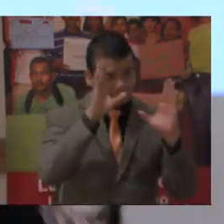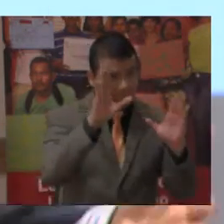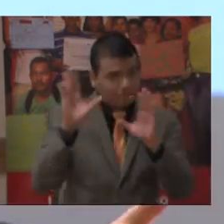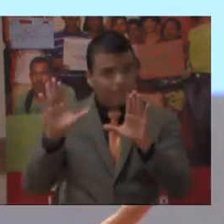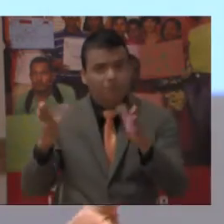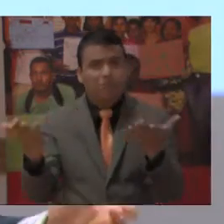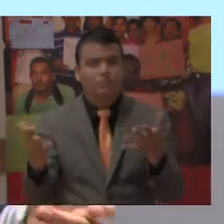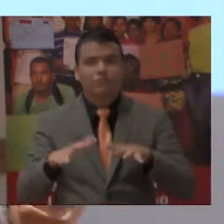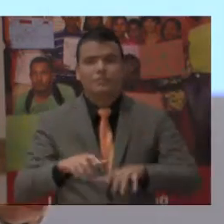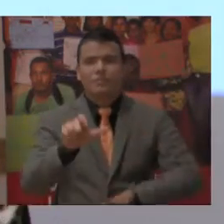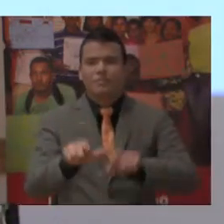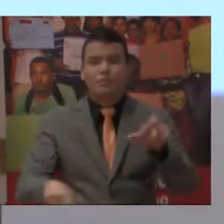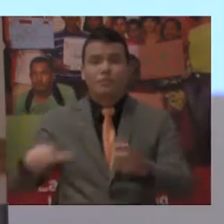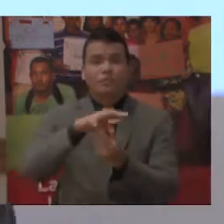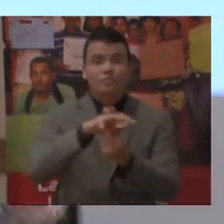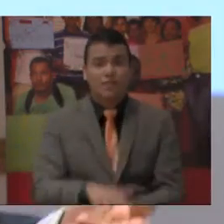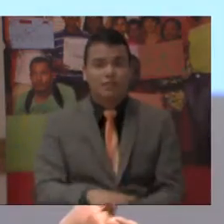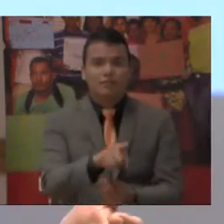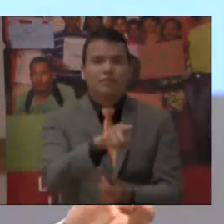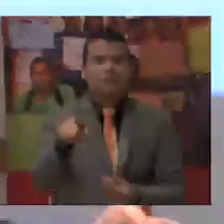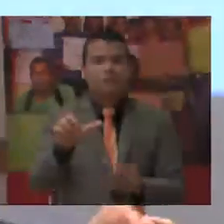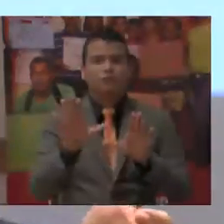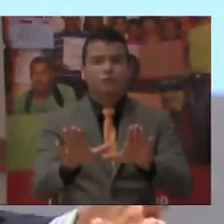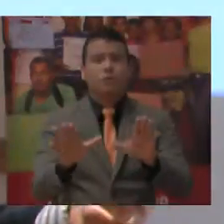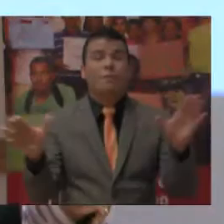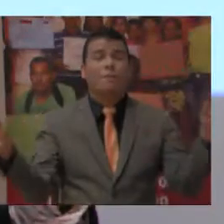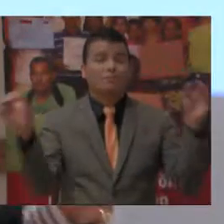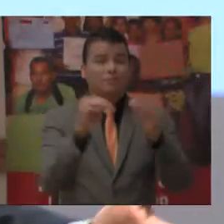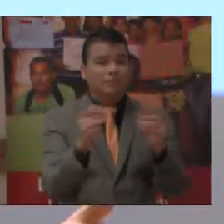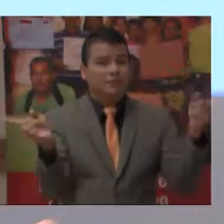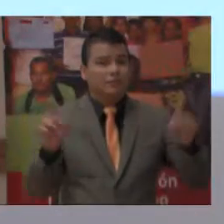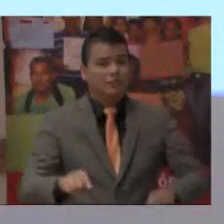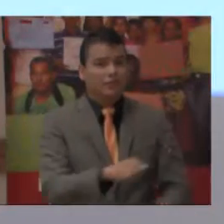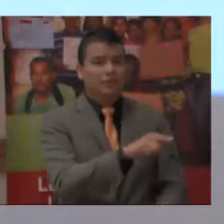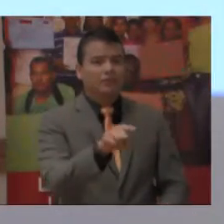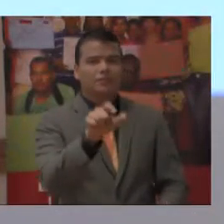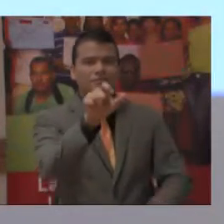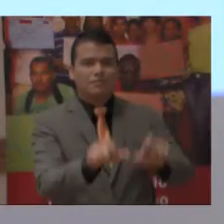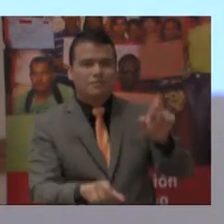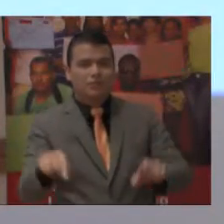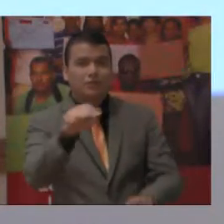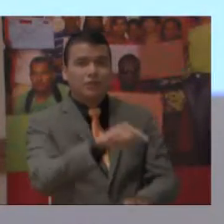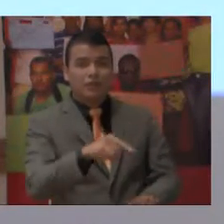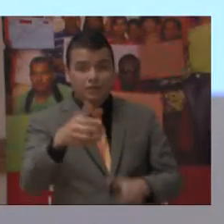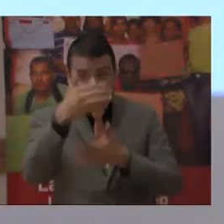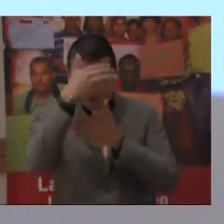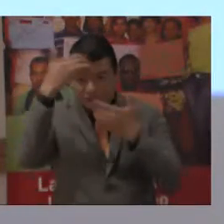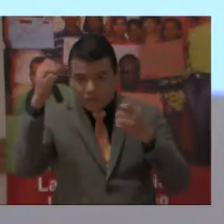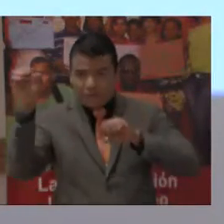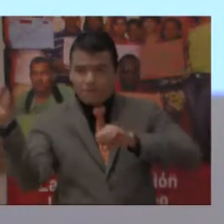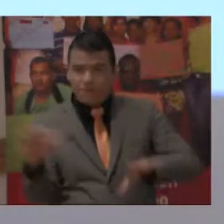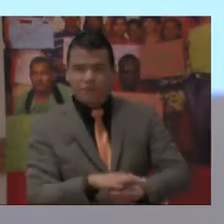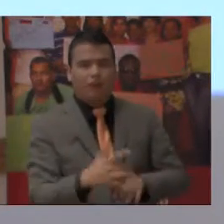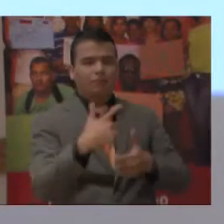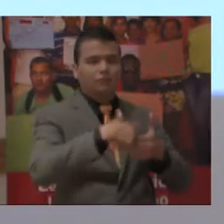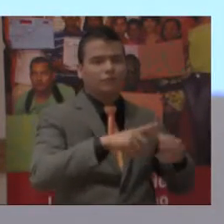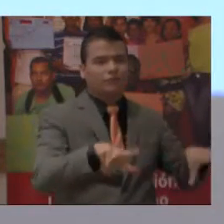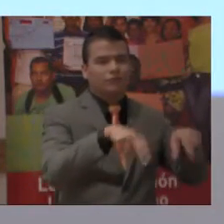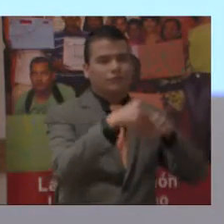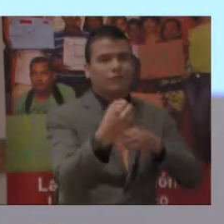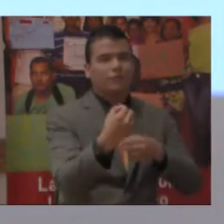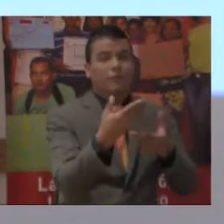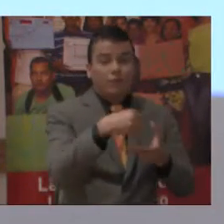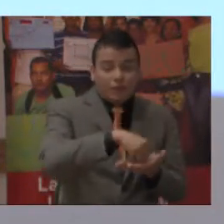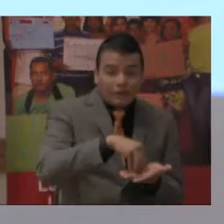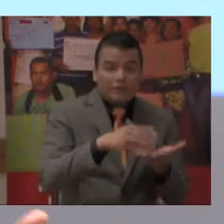la población víctima y a la población de reincorporados para que tengan oportunidades